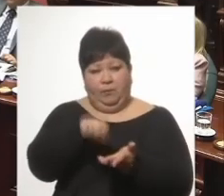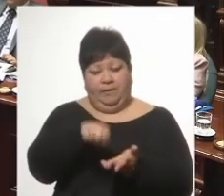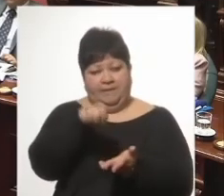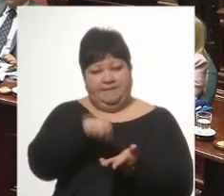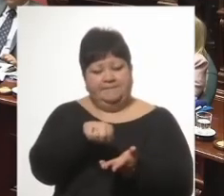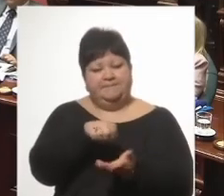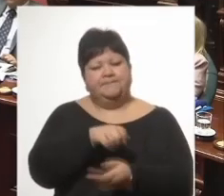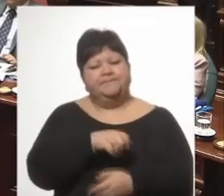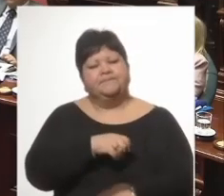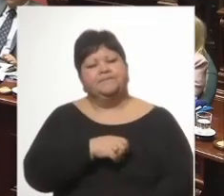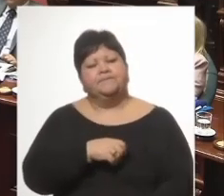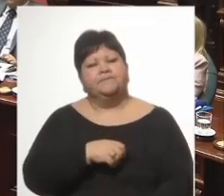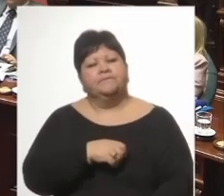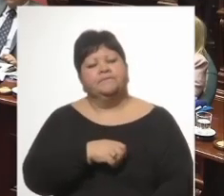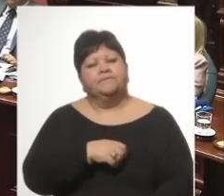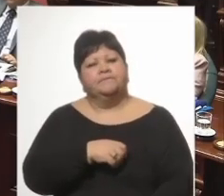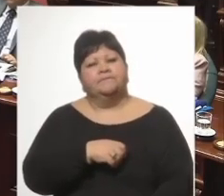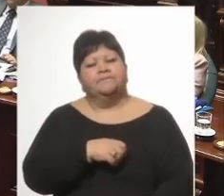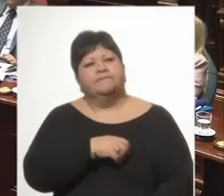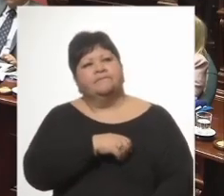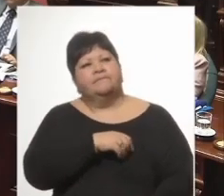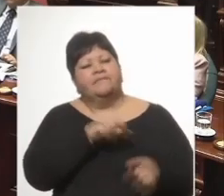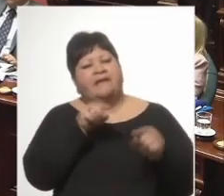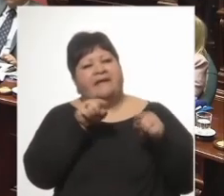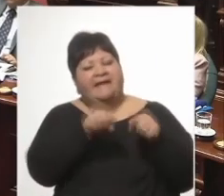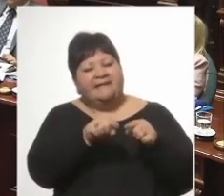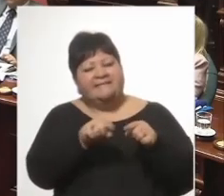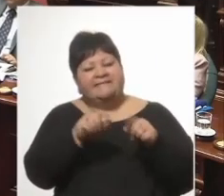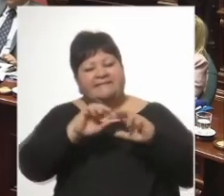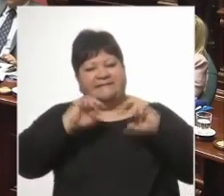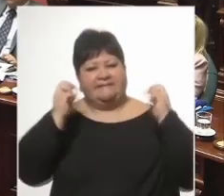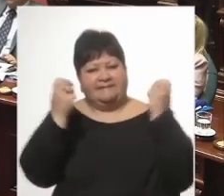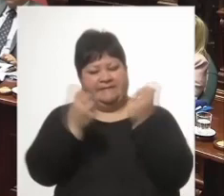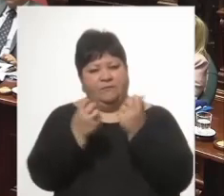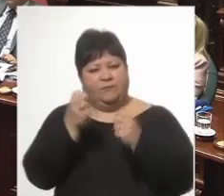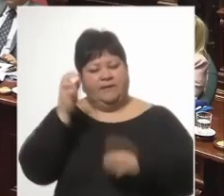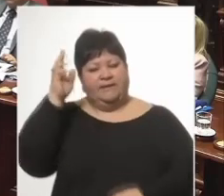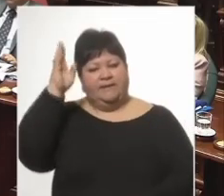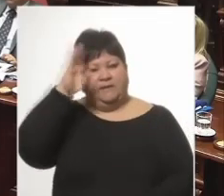En el correr de las actuaciones de ese Tribunal de Honor,